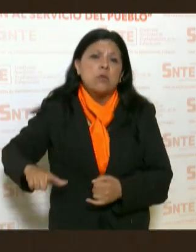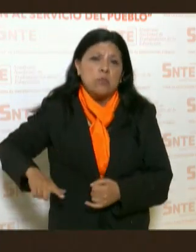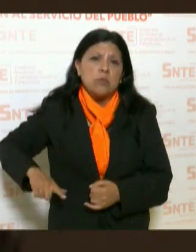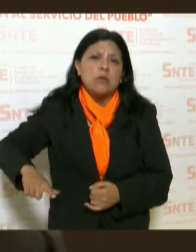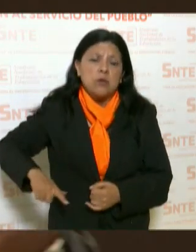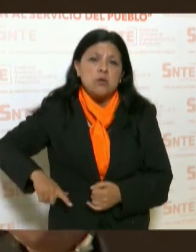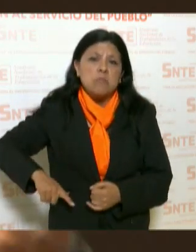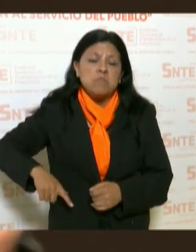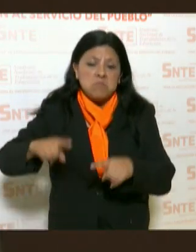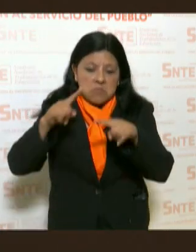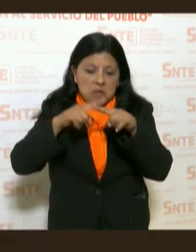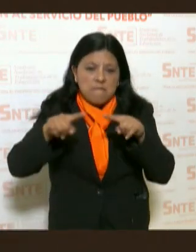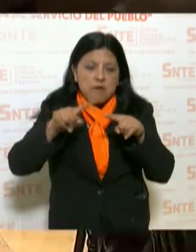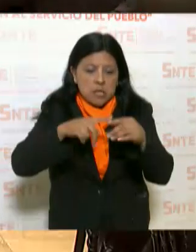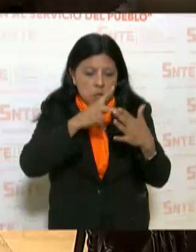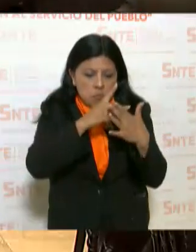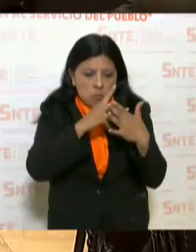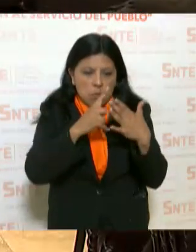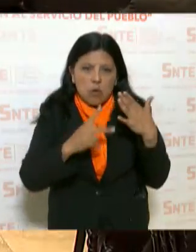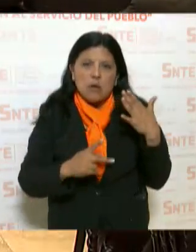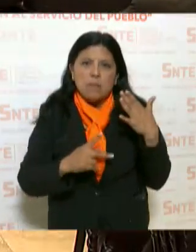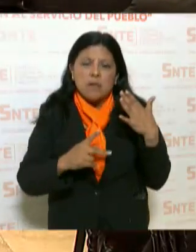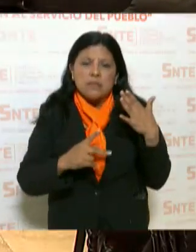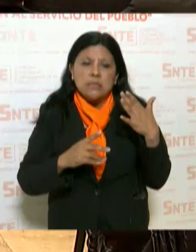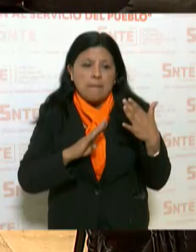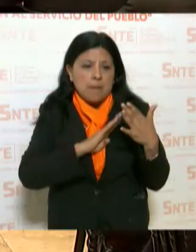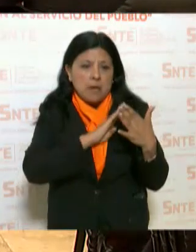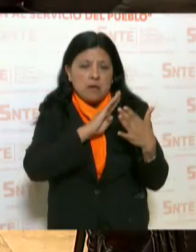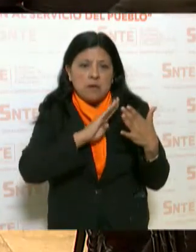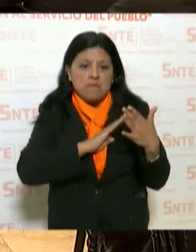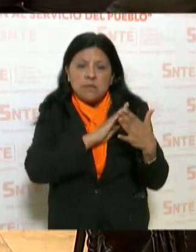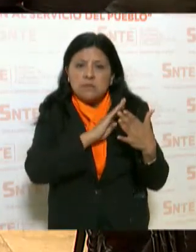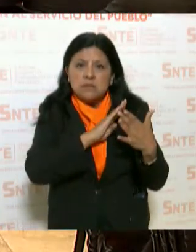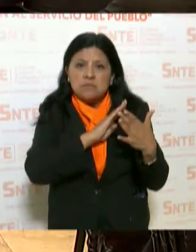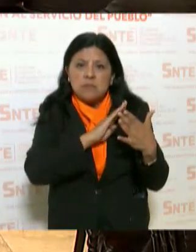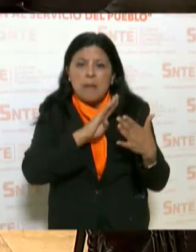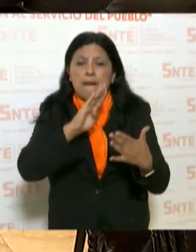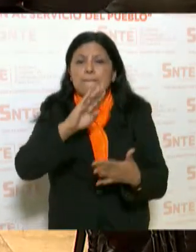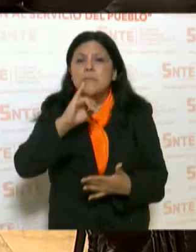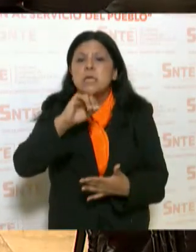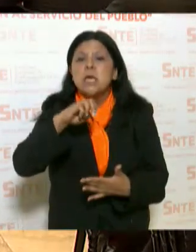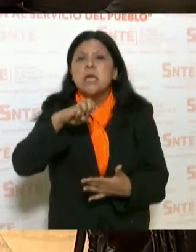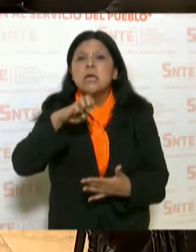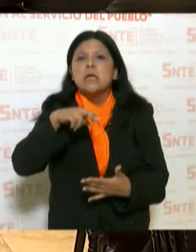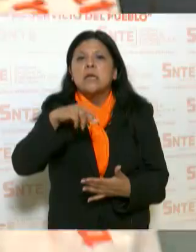Programas de bienestar, y esto se complementa